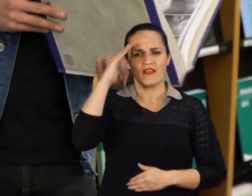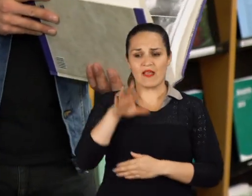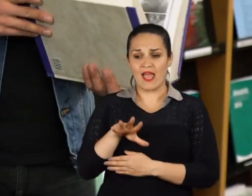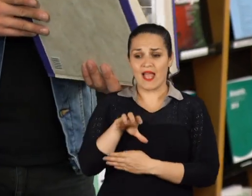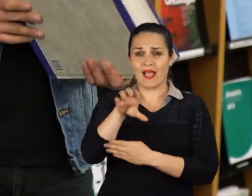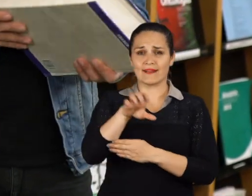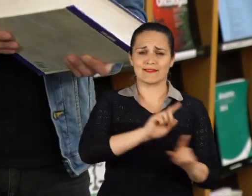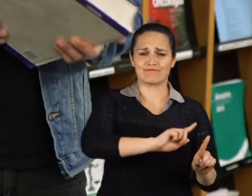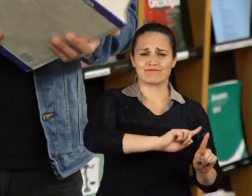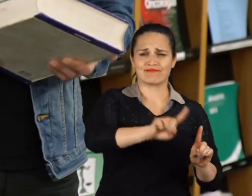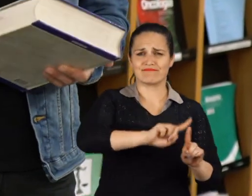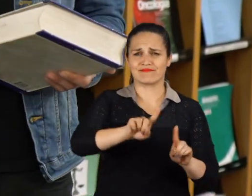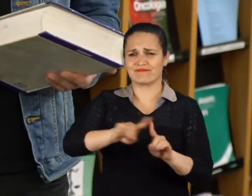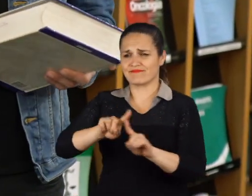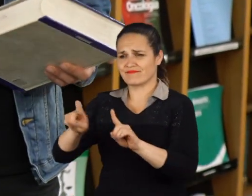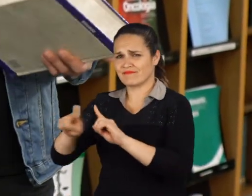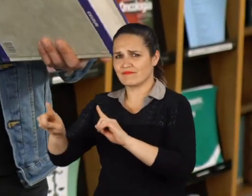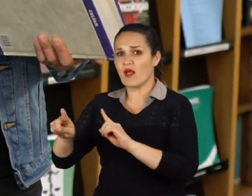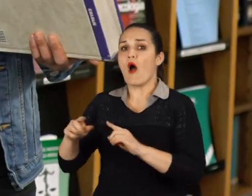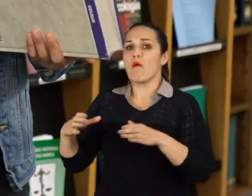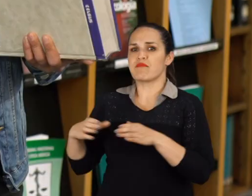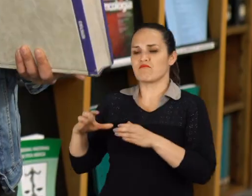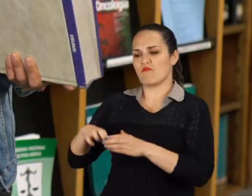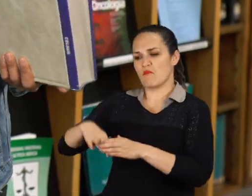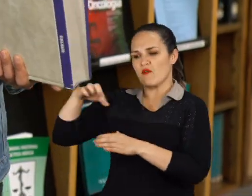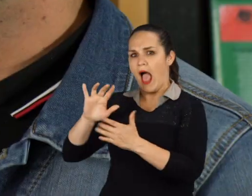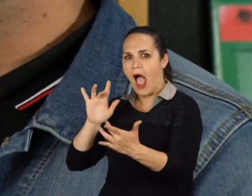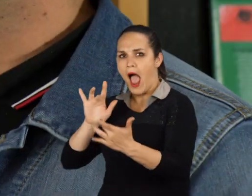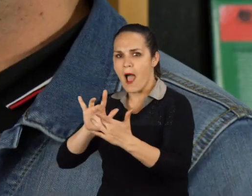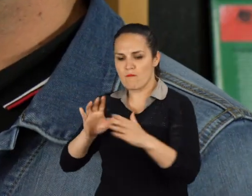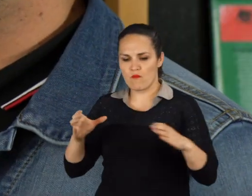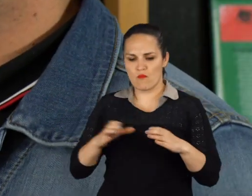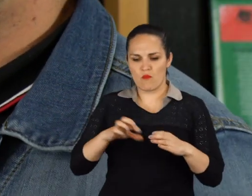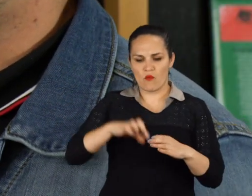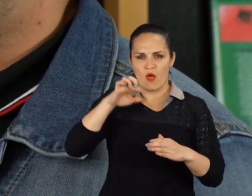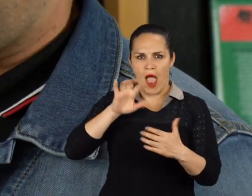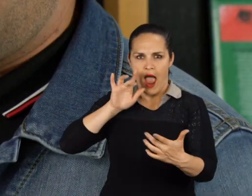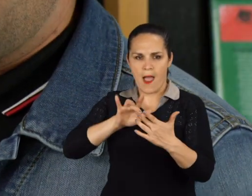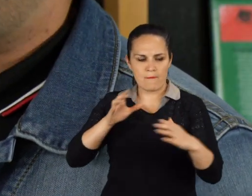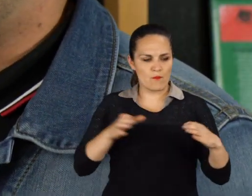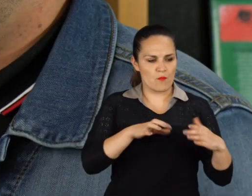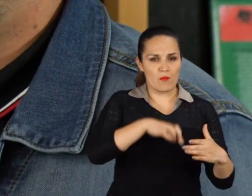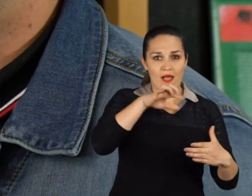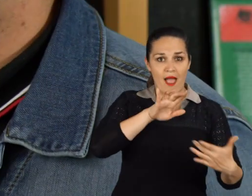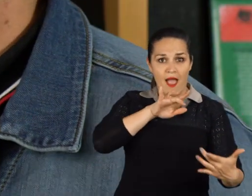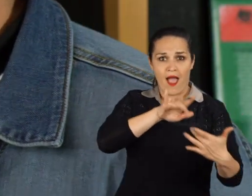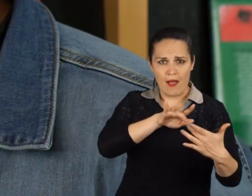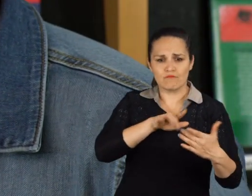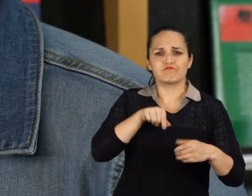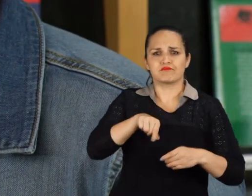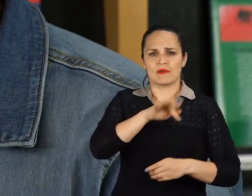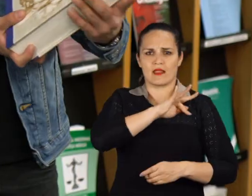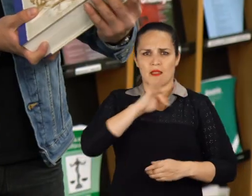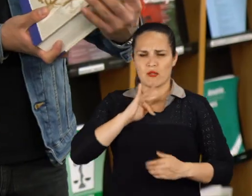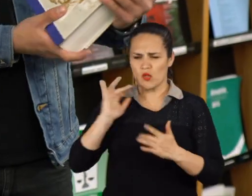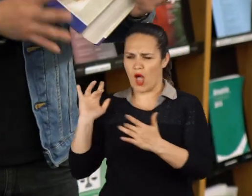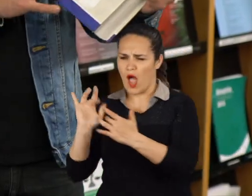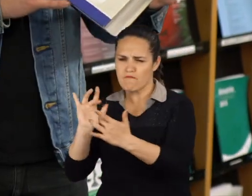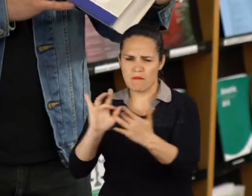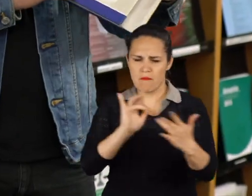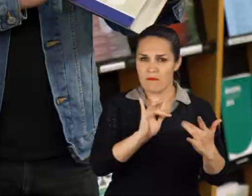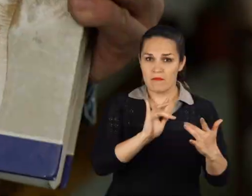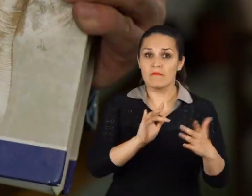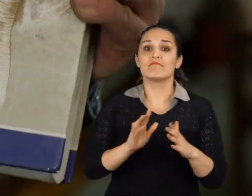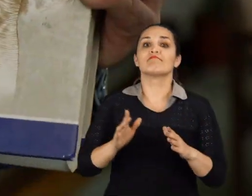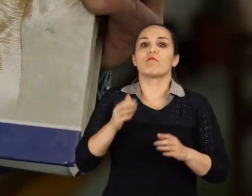Existen muchos tipos de cáncer y distintos especialistas para tratar cada caso con procedimientos que implican tratamientos multidisciplinarios, como